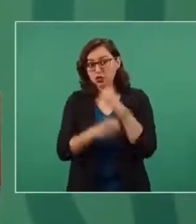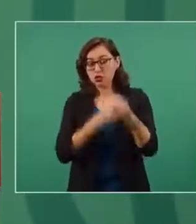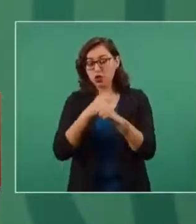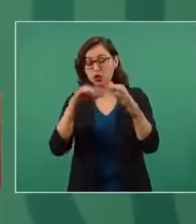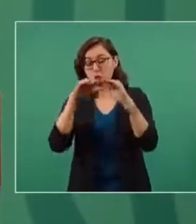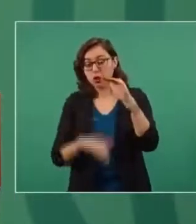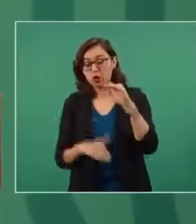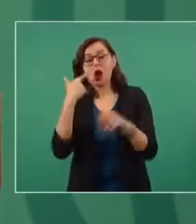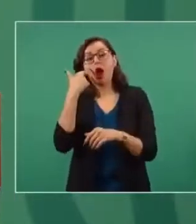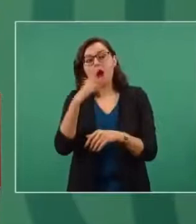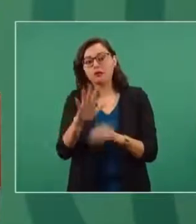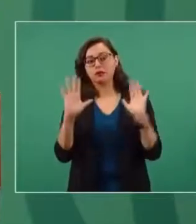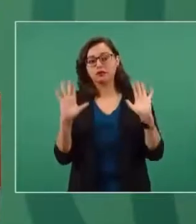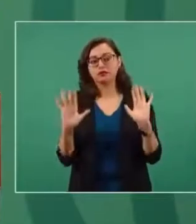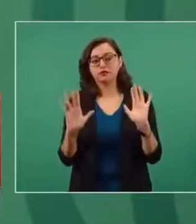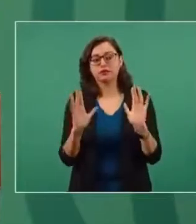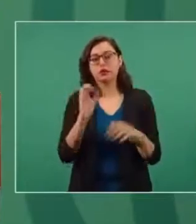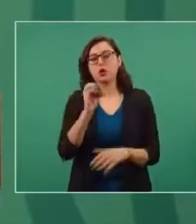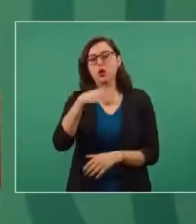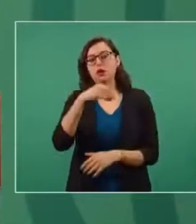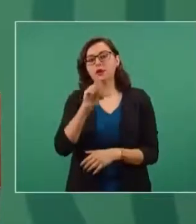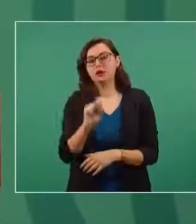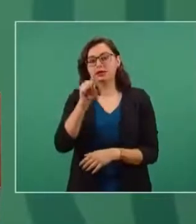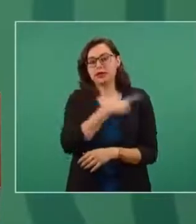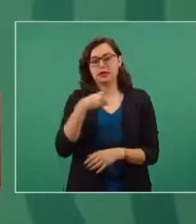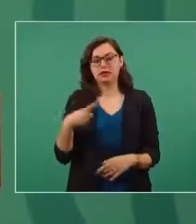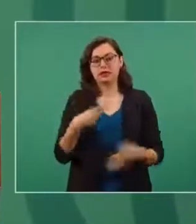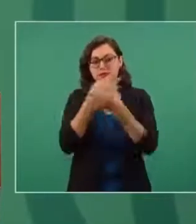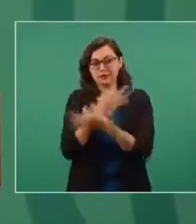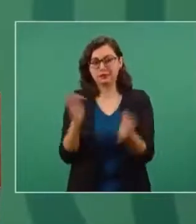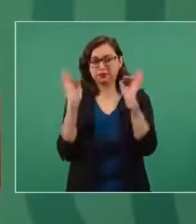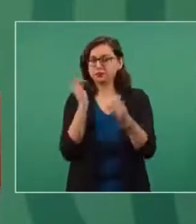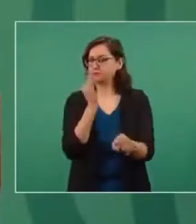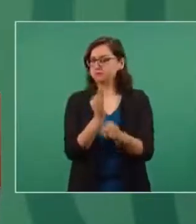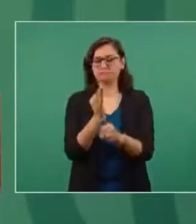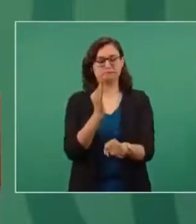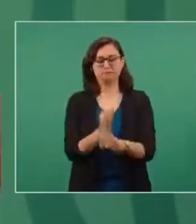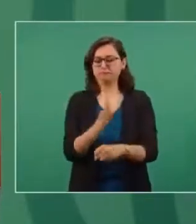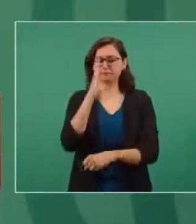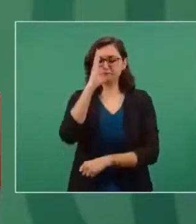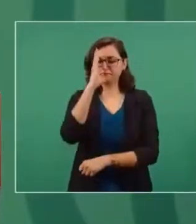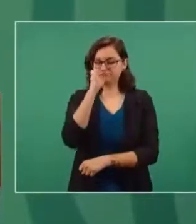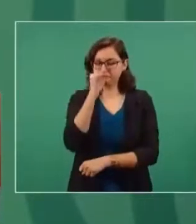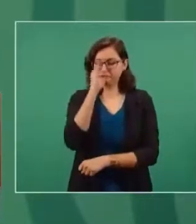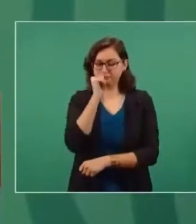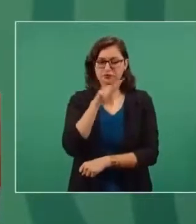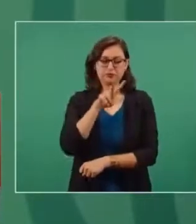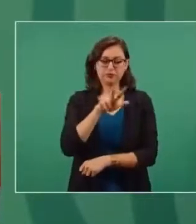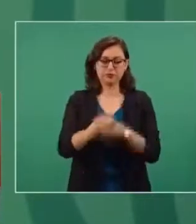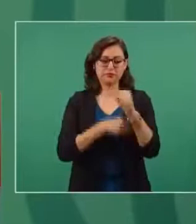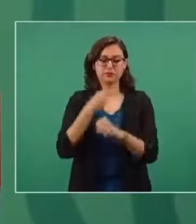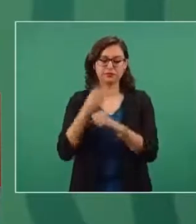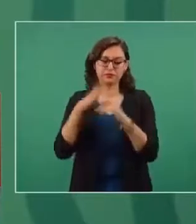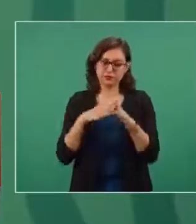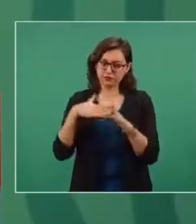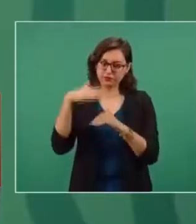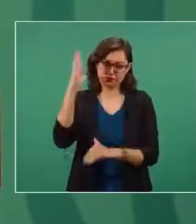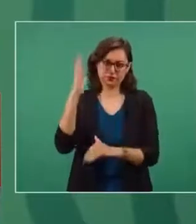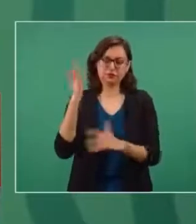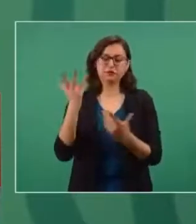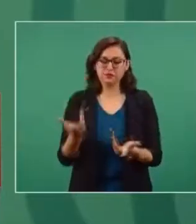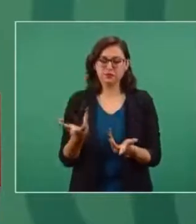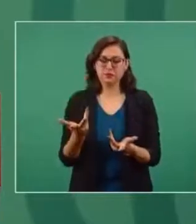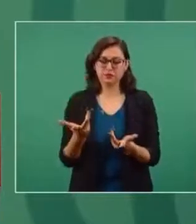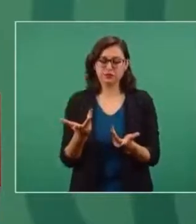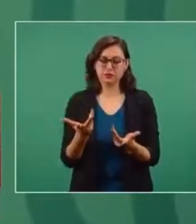eso lo tiene que hacer la Organización Mundial de la Salud en su momento. Ahora el propósito es vacunar a